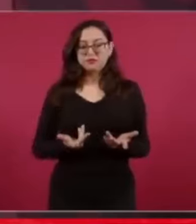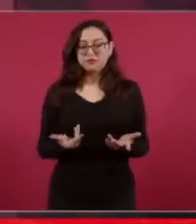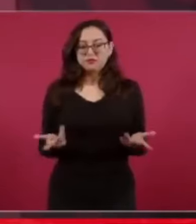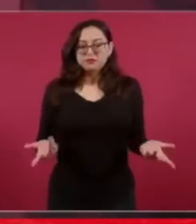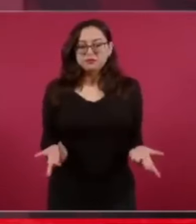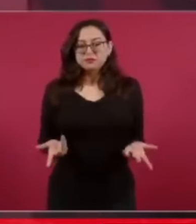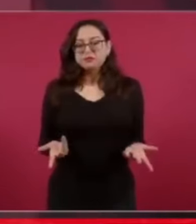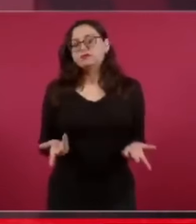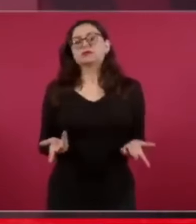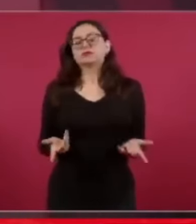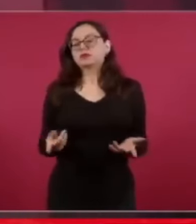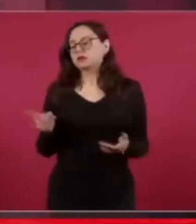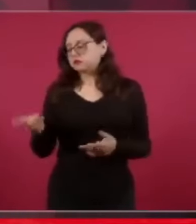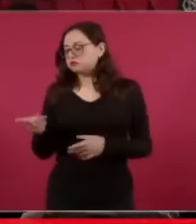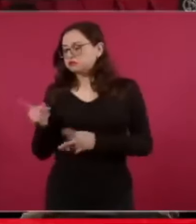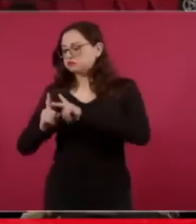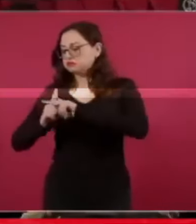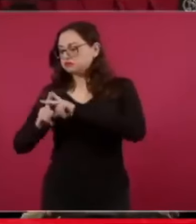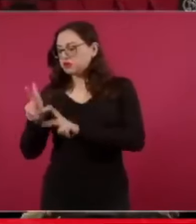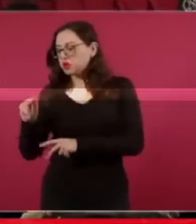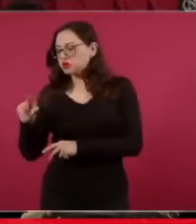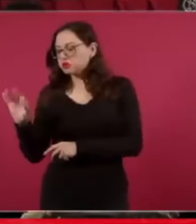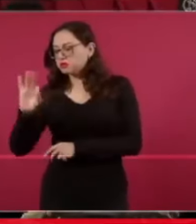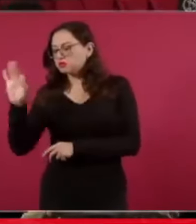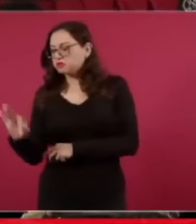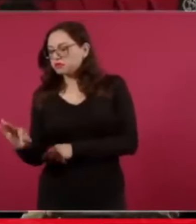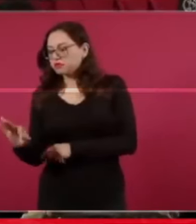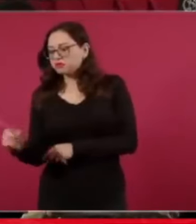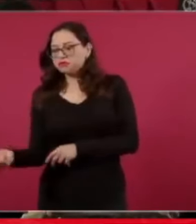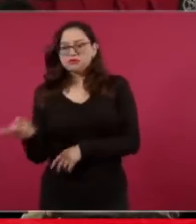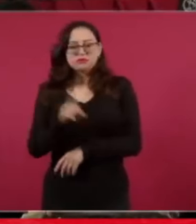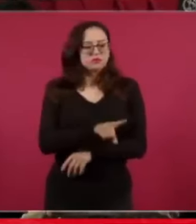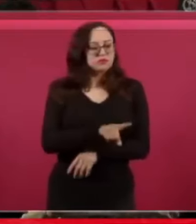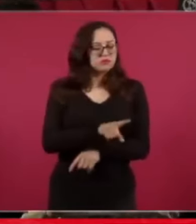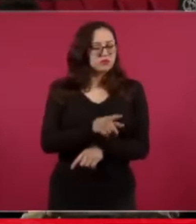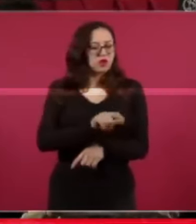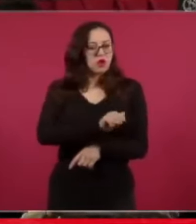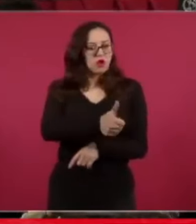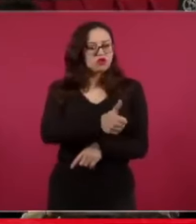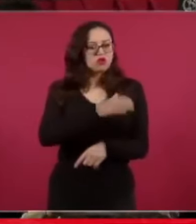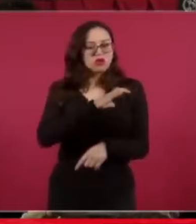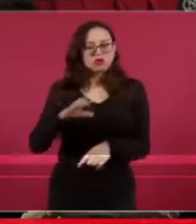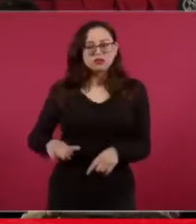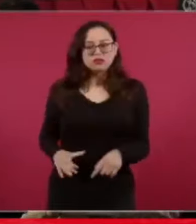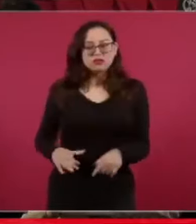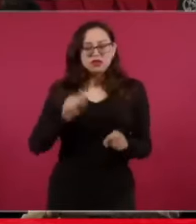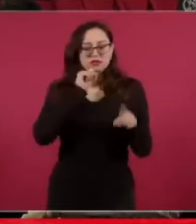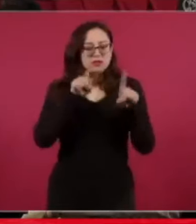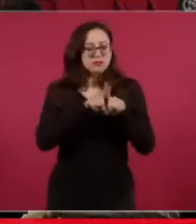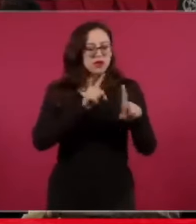está lloviendo que otra de las partes también como 80%, pero así, en un